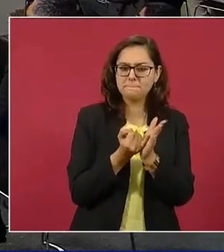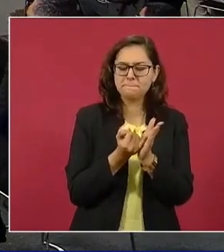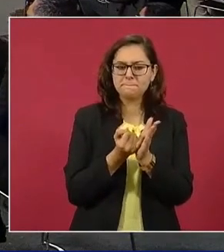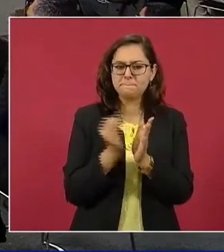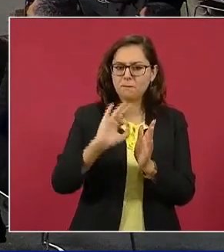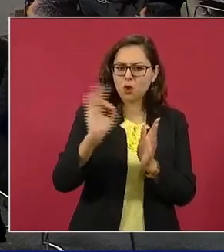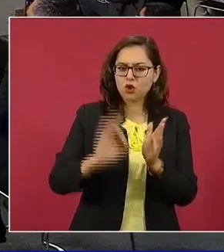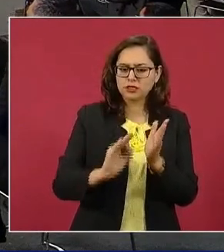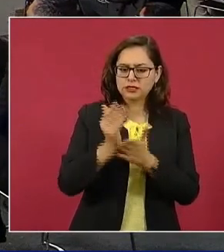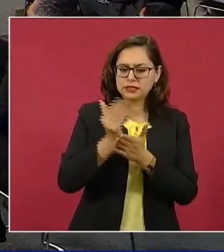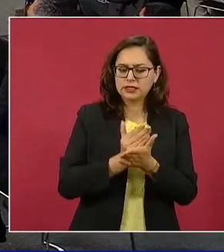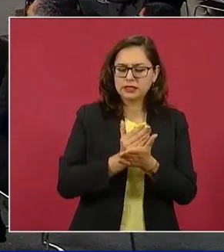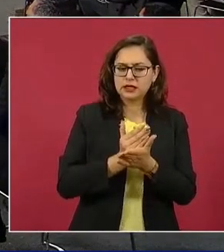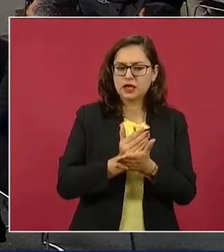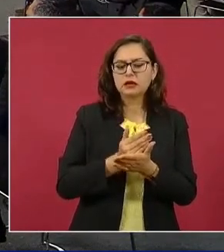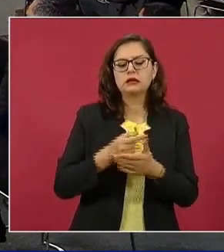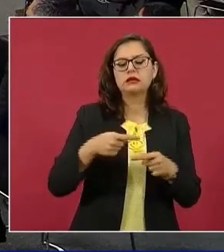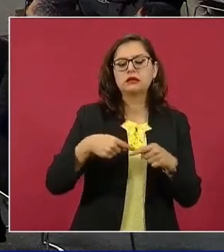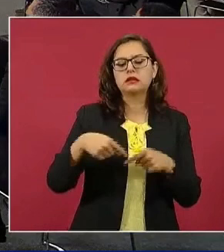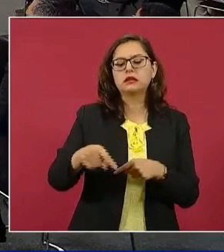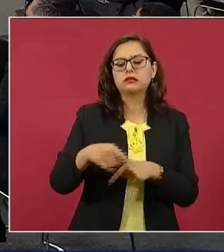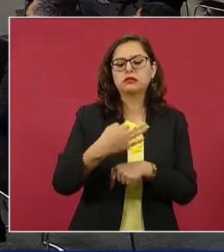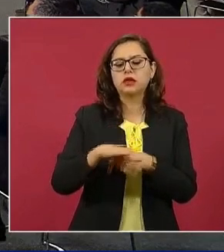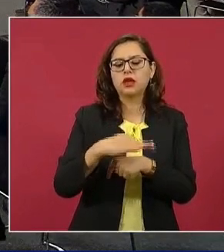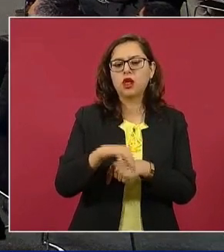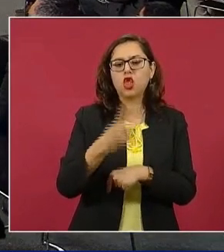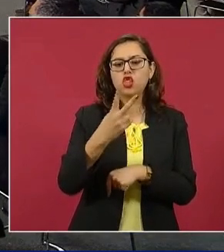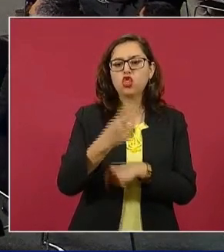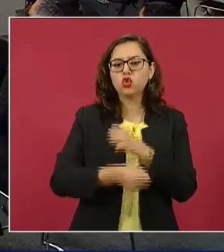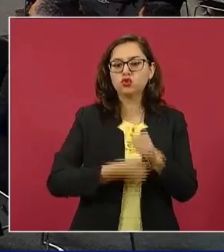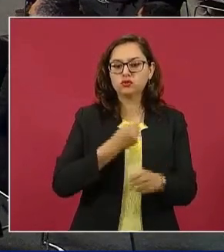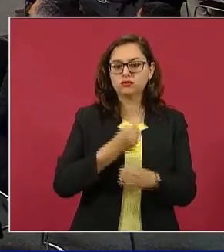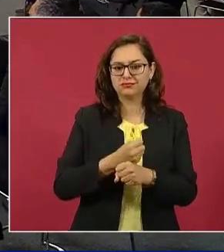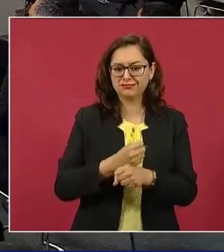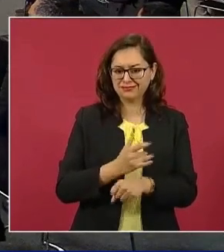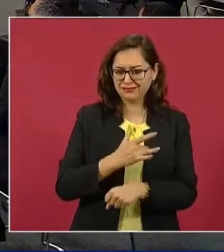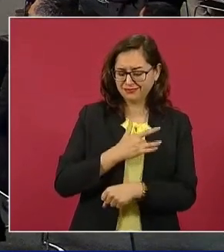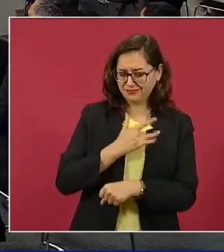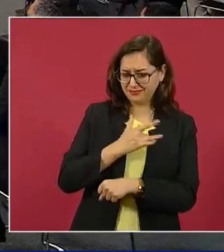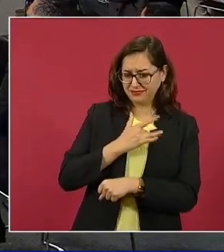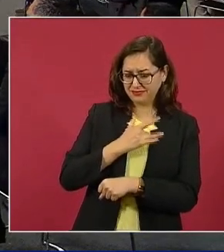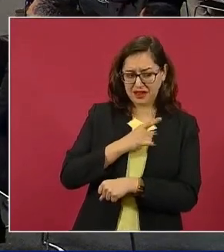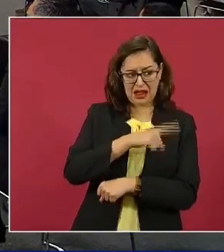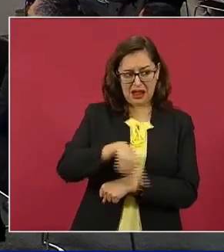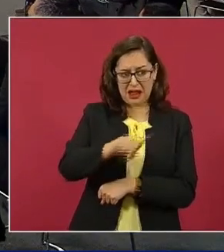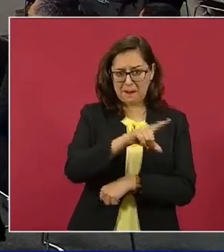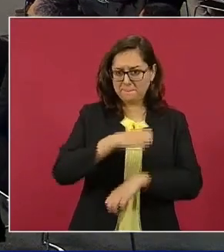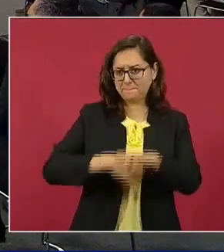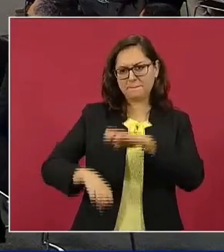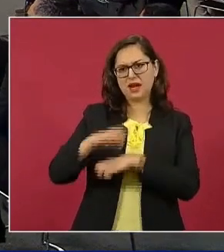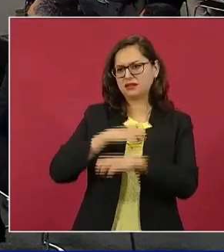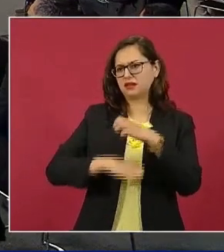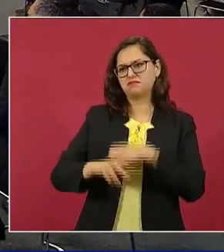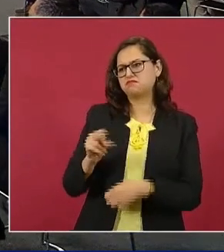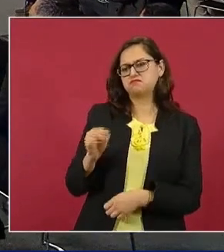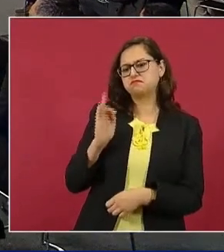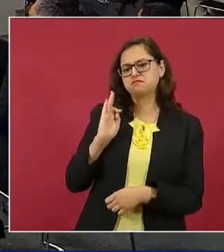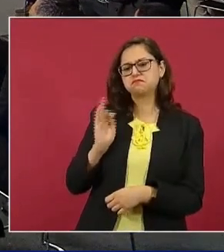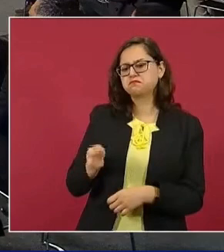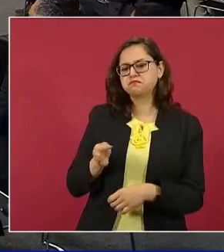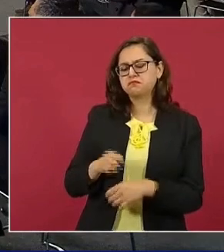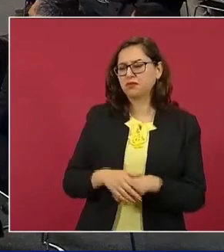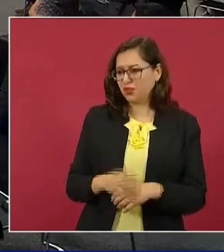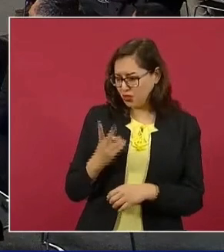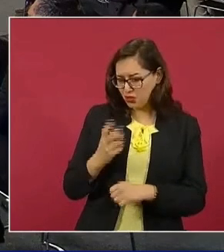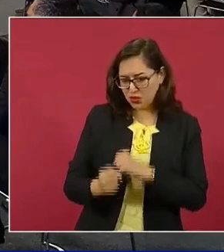Entonces, las empresas no consideran esto suficiente, porque se